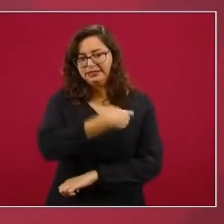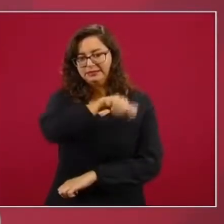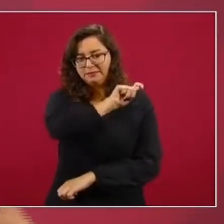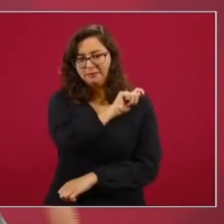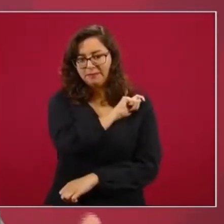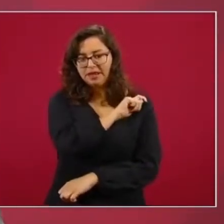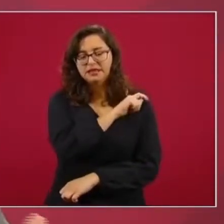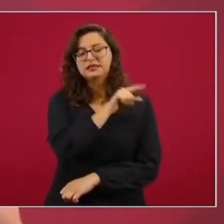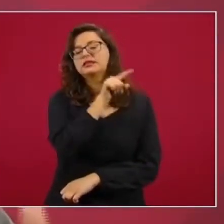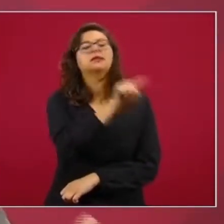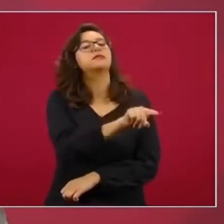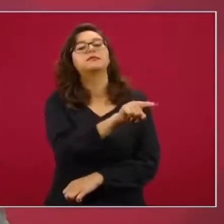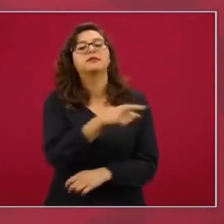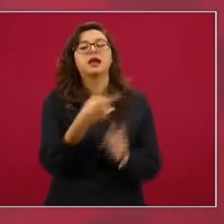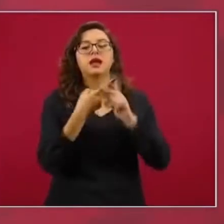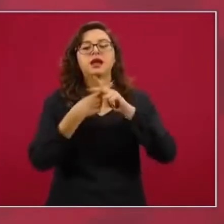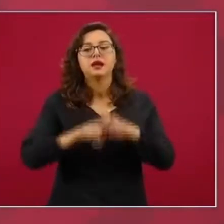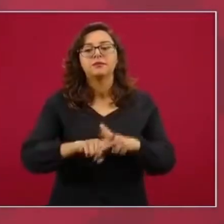que empieza a construir